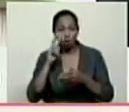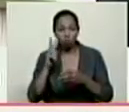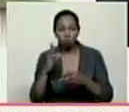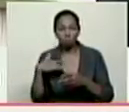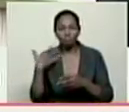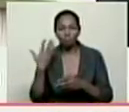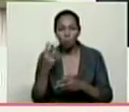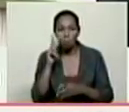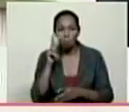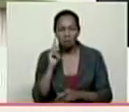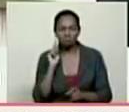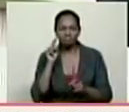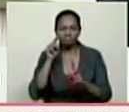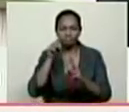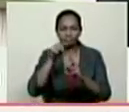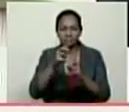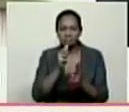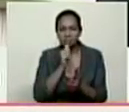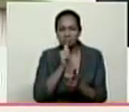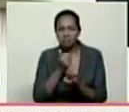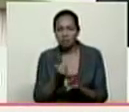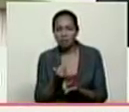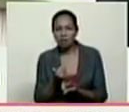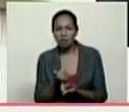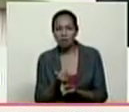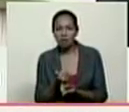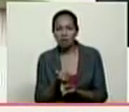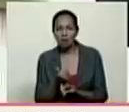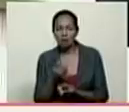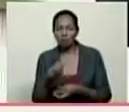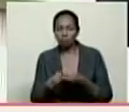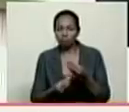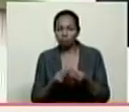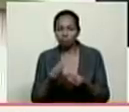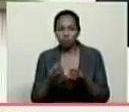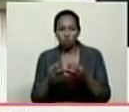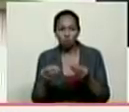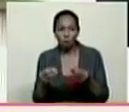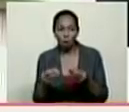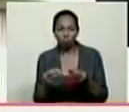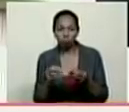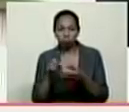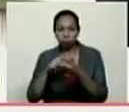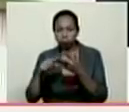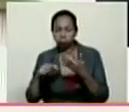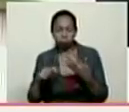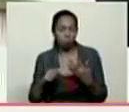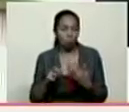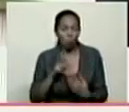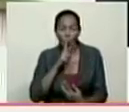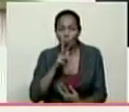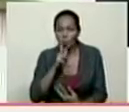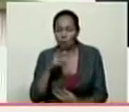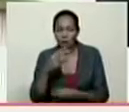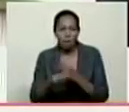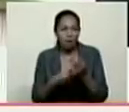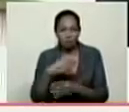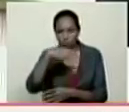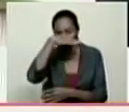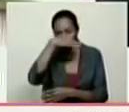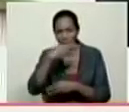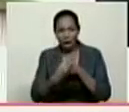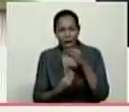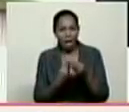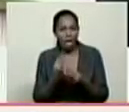permitido conducir a dilucidar algunos de los tenebrosos hechos, de los hechos criminales